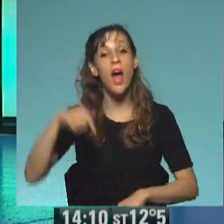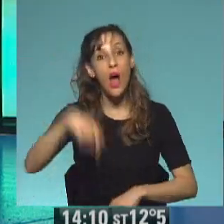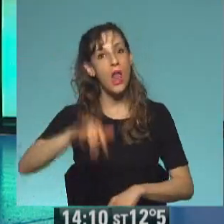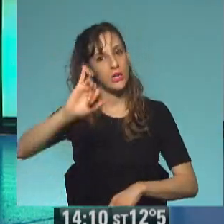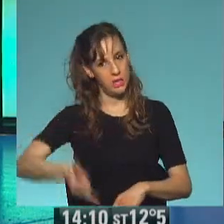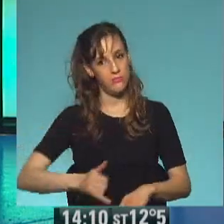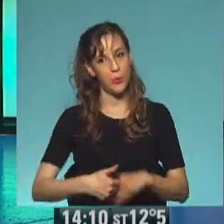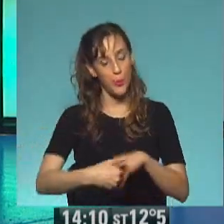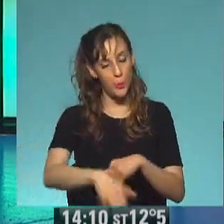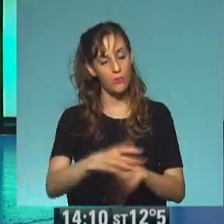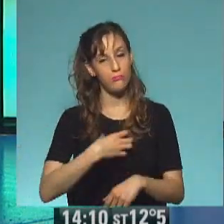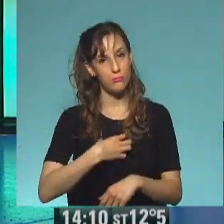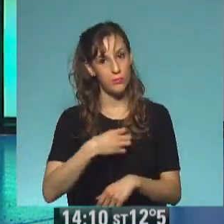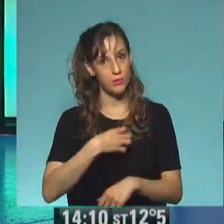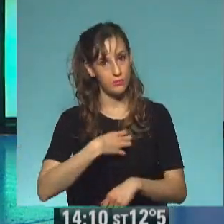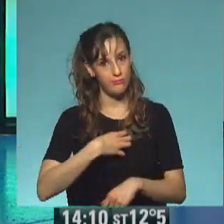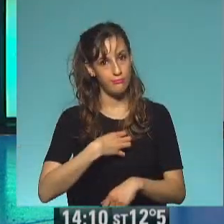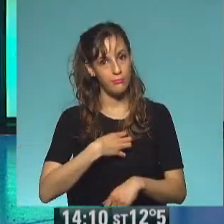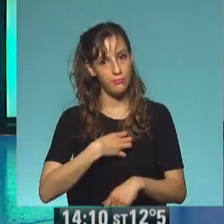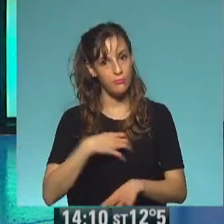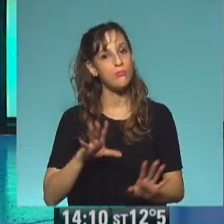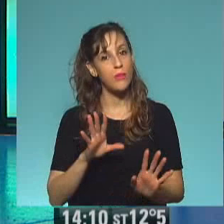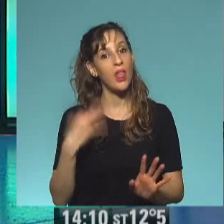vamos a preparar. Sí. Abróchate ese